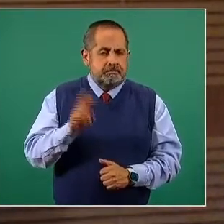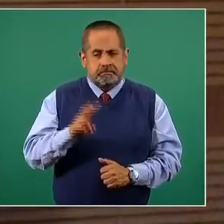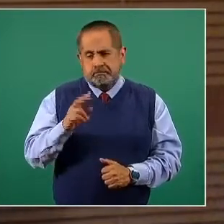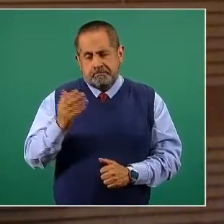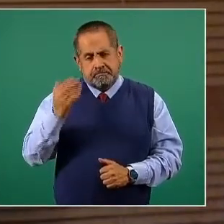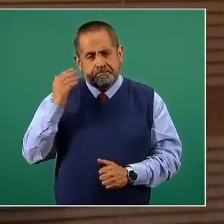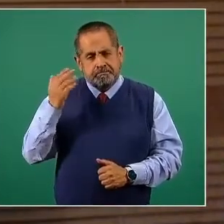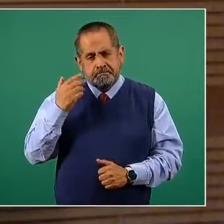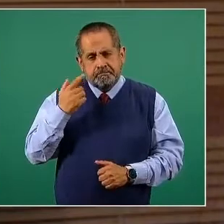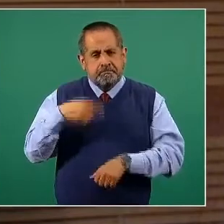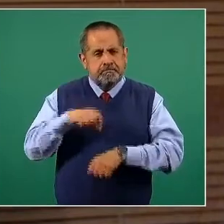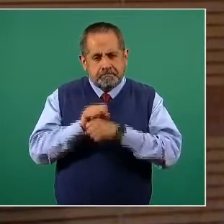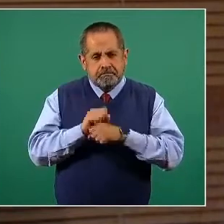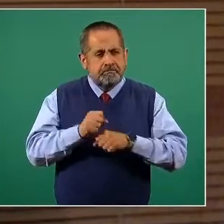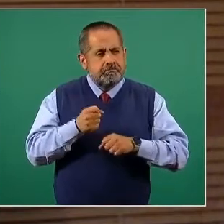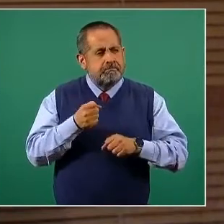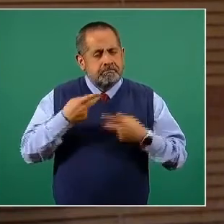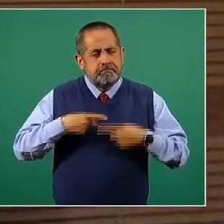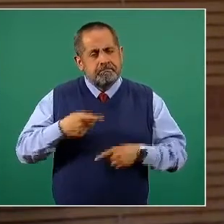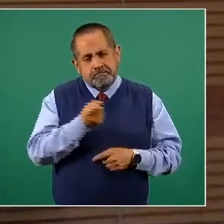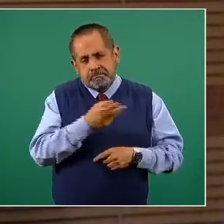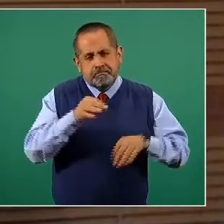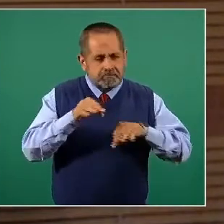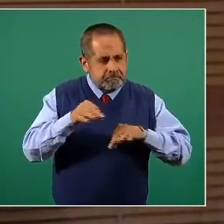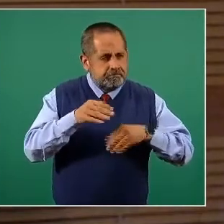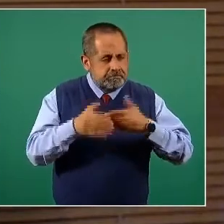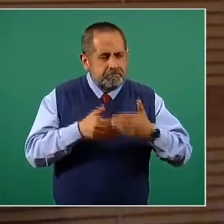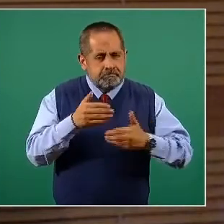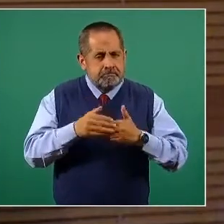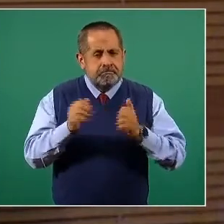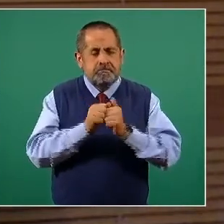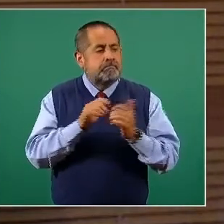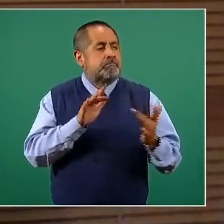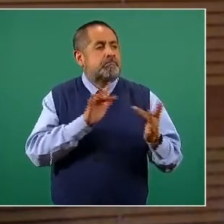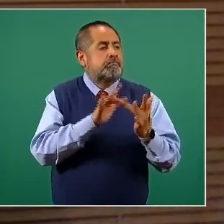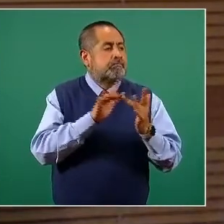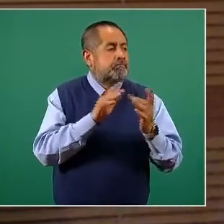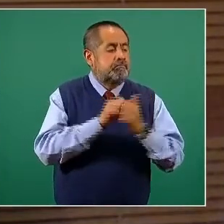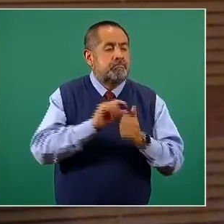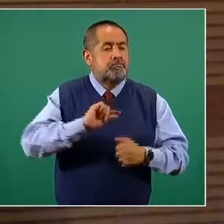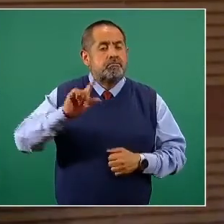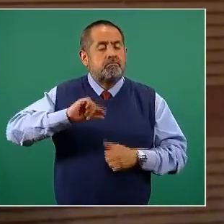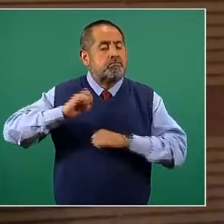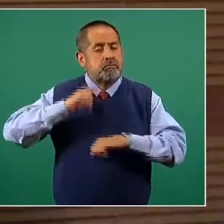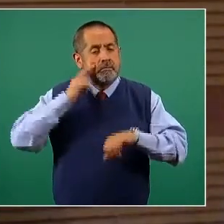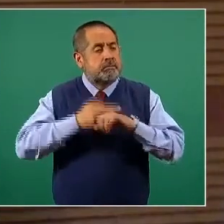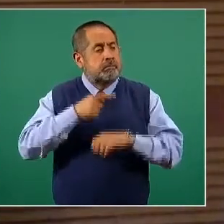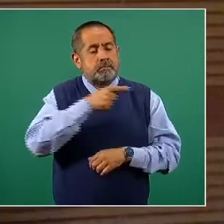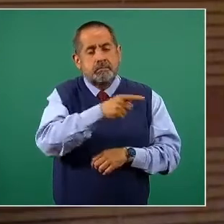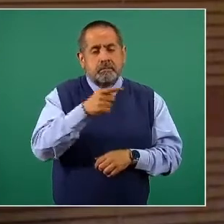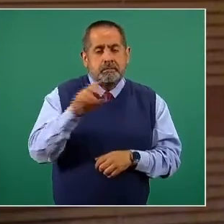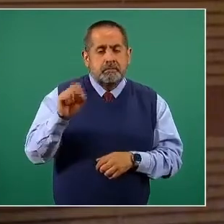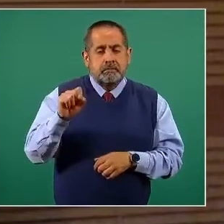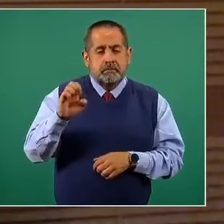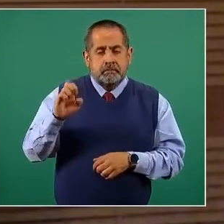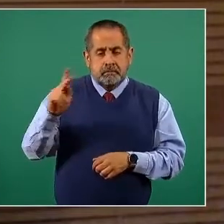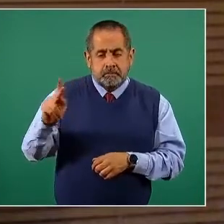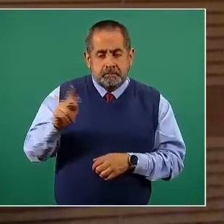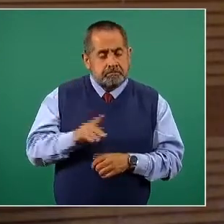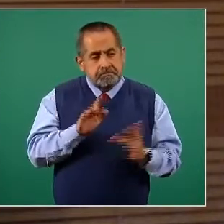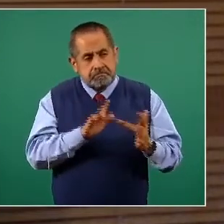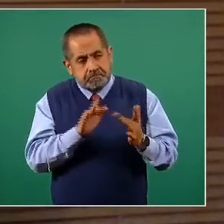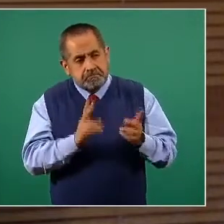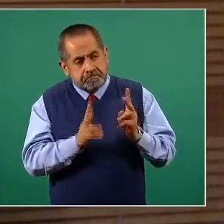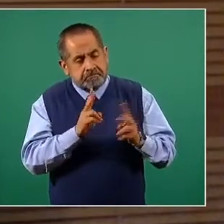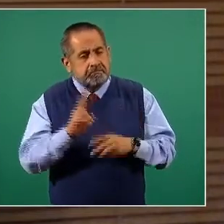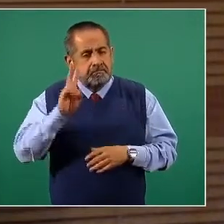semanas tenemos un equipo trabajando también con las autoridades de la Secretaría de Educación Pública